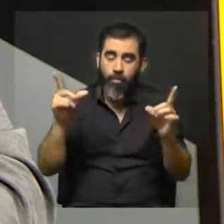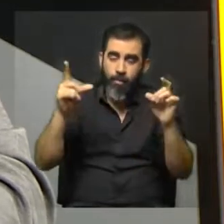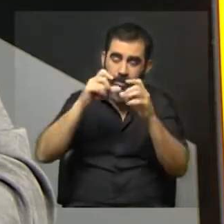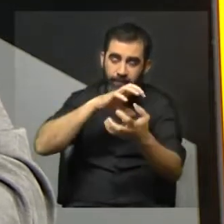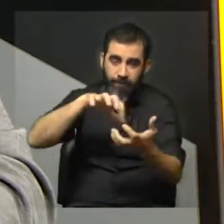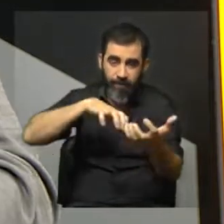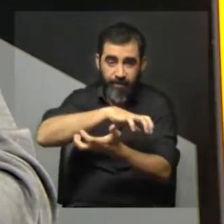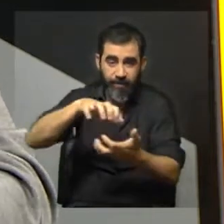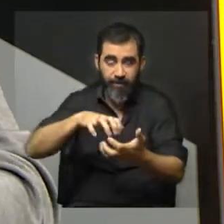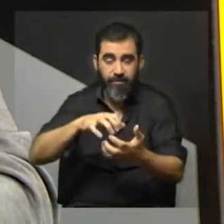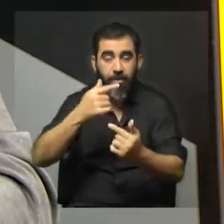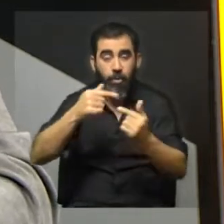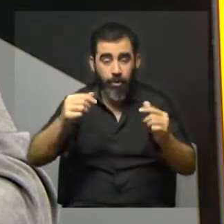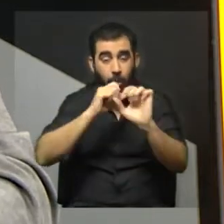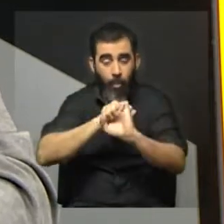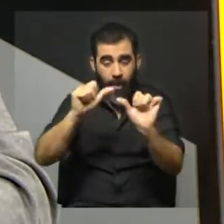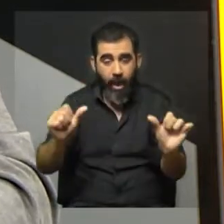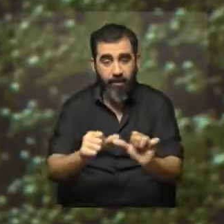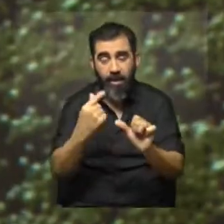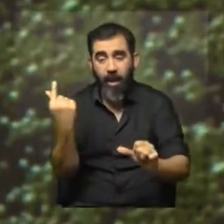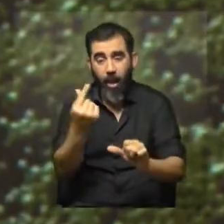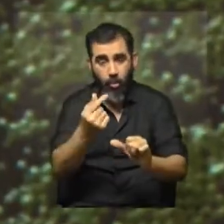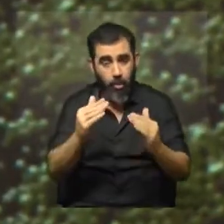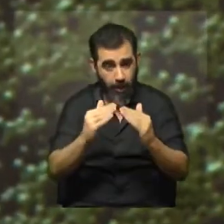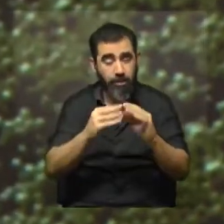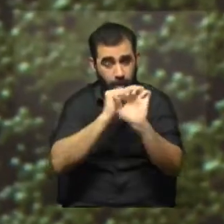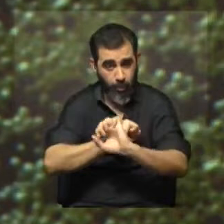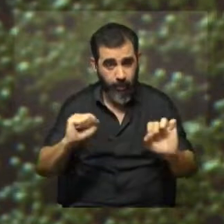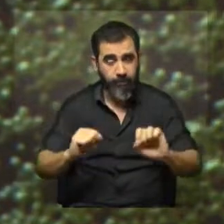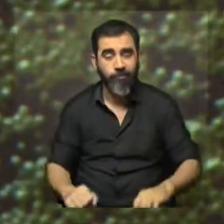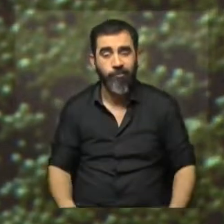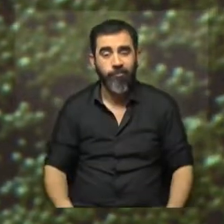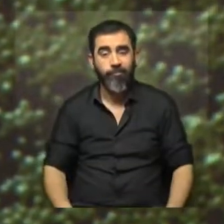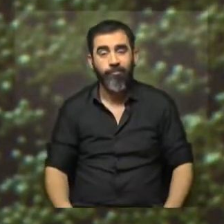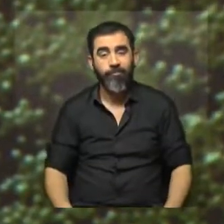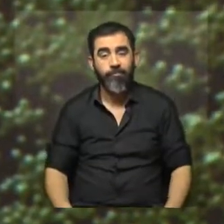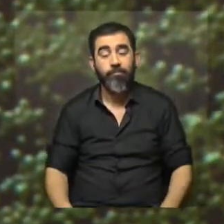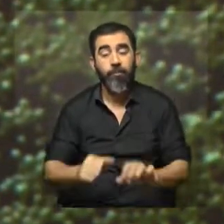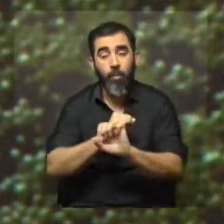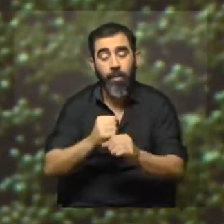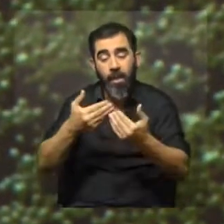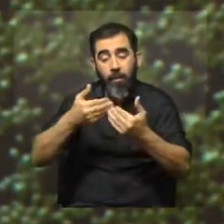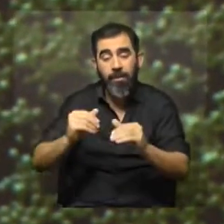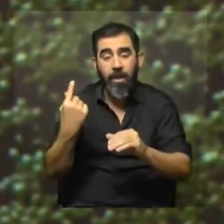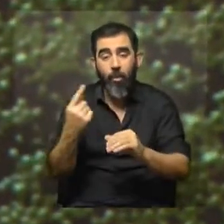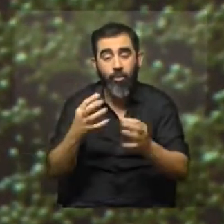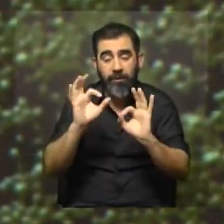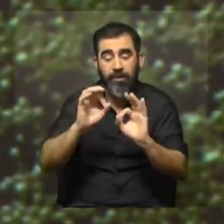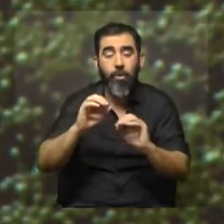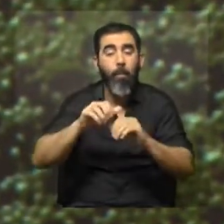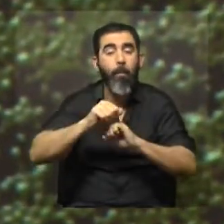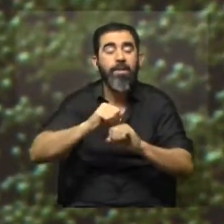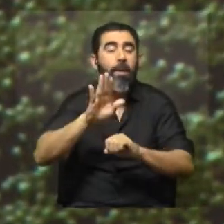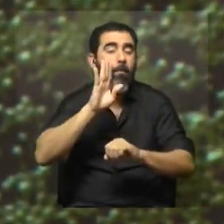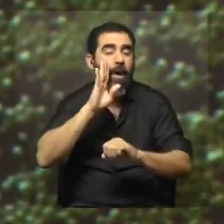complejos, son cosas que se pueden hacer. Se pueden hacer Sí. eso. Unos lo generás de cero, como la masa madre, vos podés empezar de cero una masa madre o